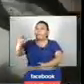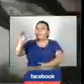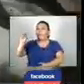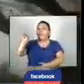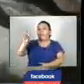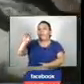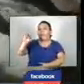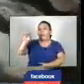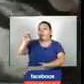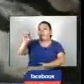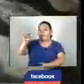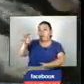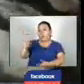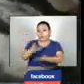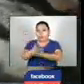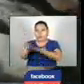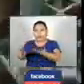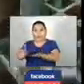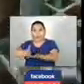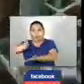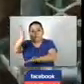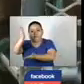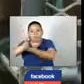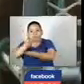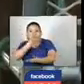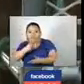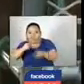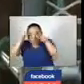y su decena de cabras.